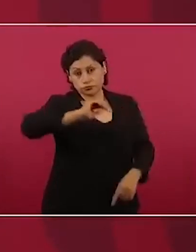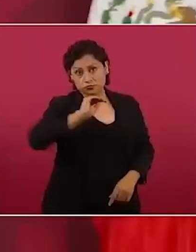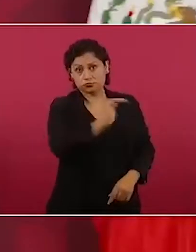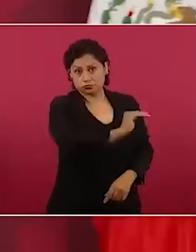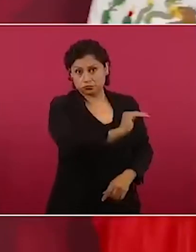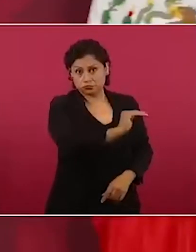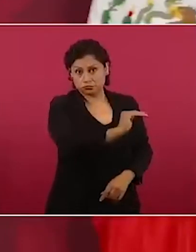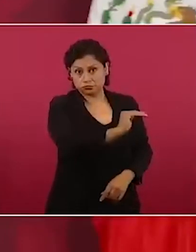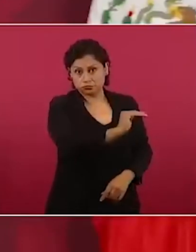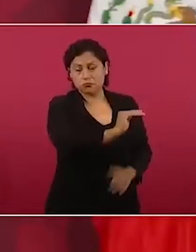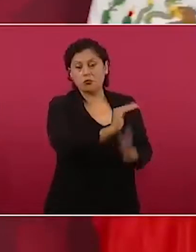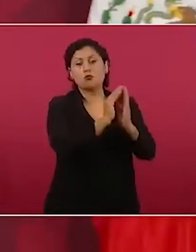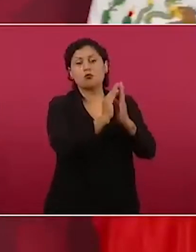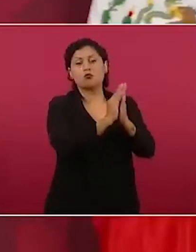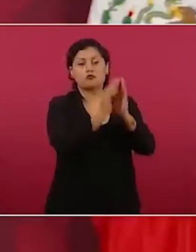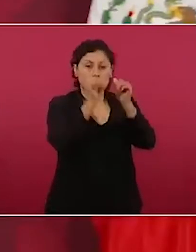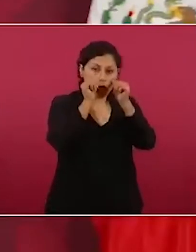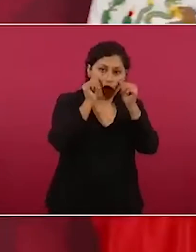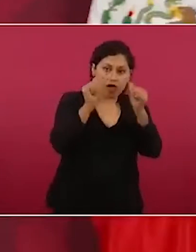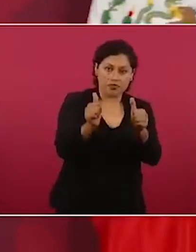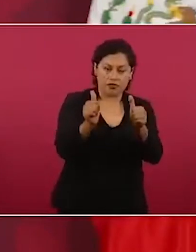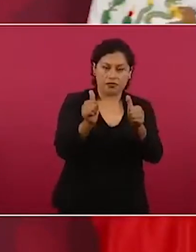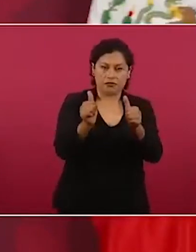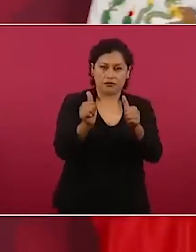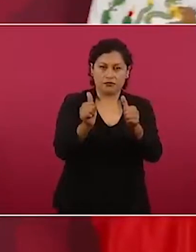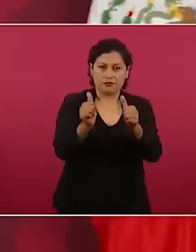que se atienda este asunto